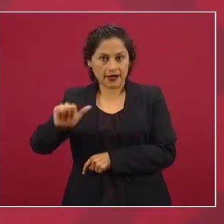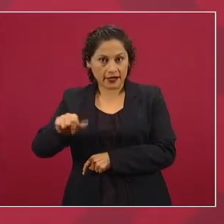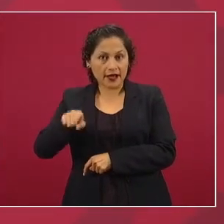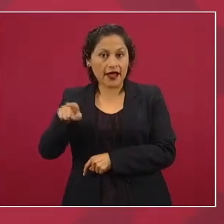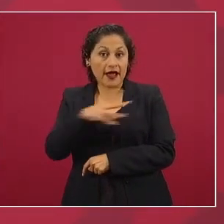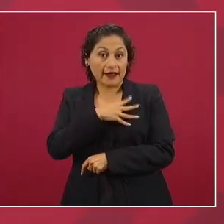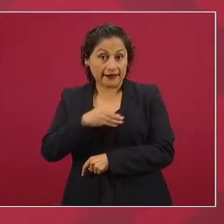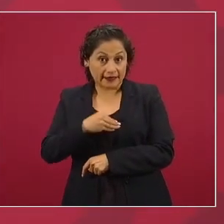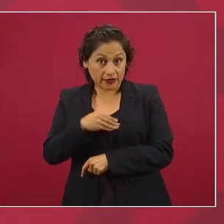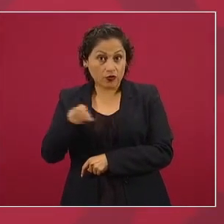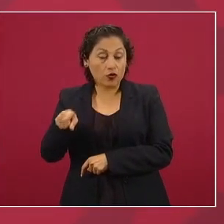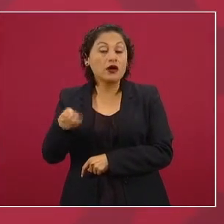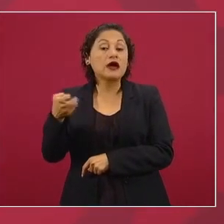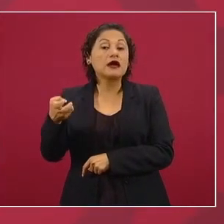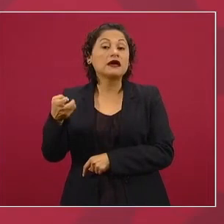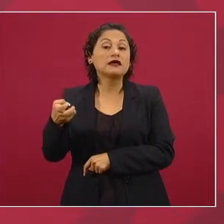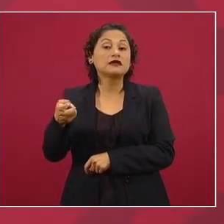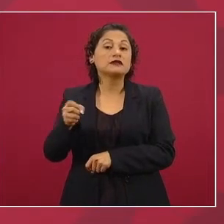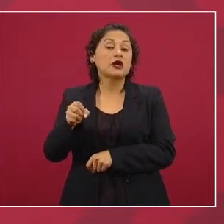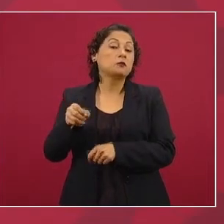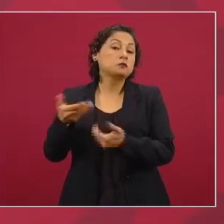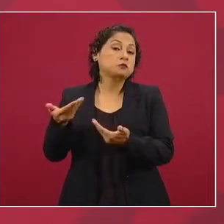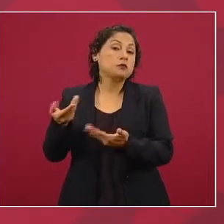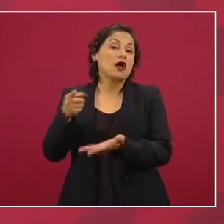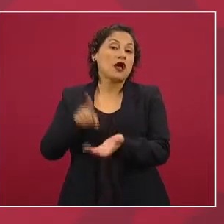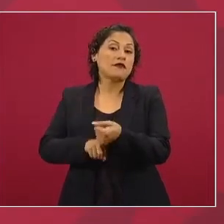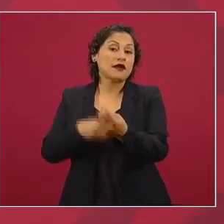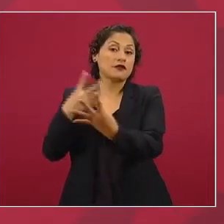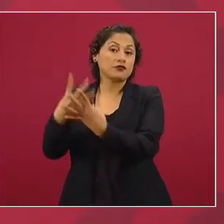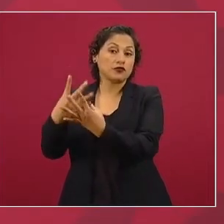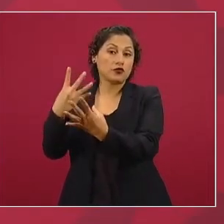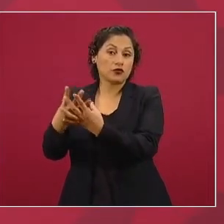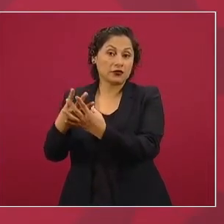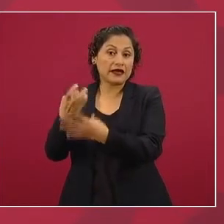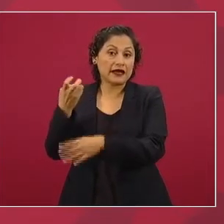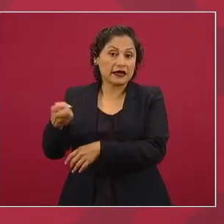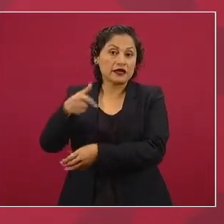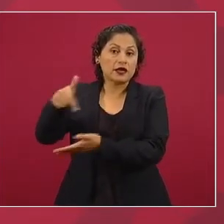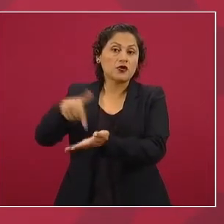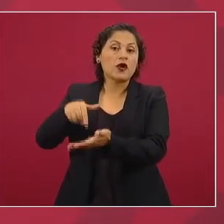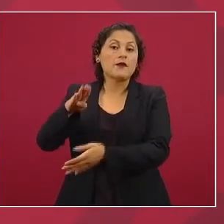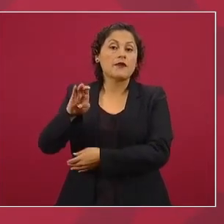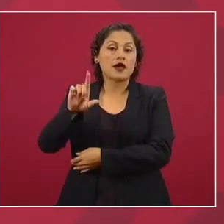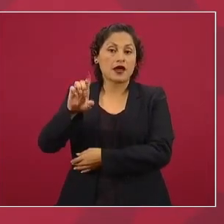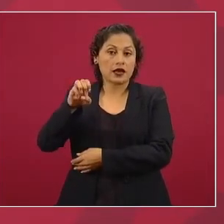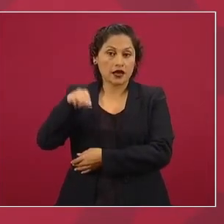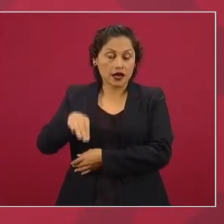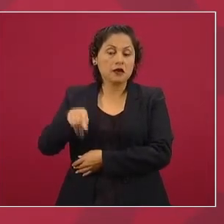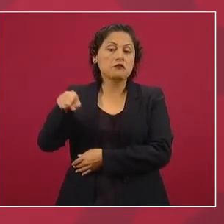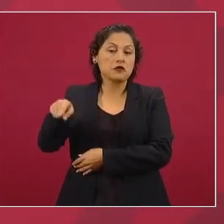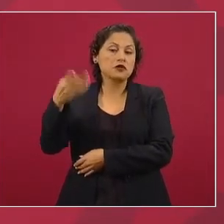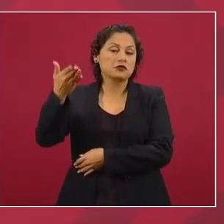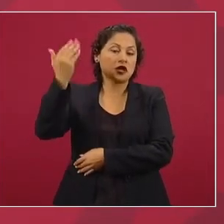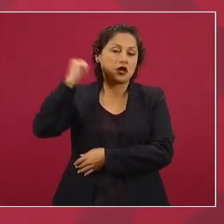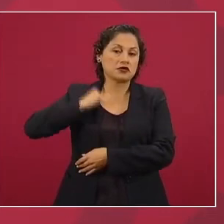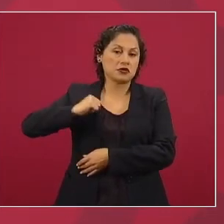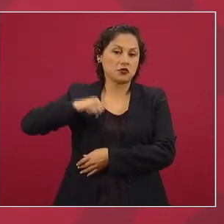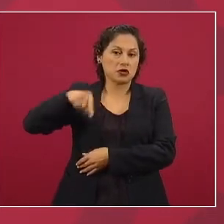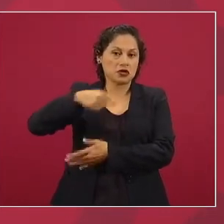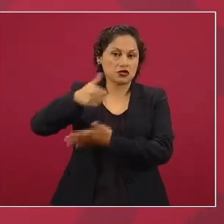vivía en la cárcel de Belén, la antigua cárcel de la Ciudad de México,